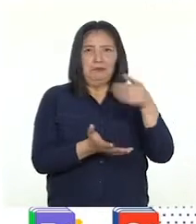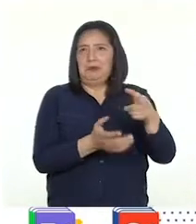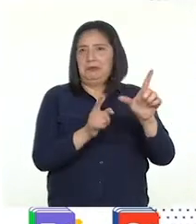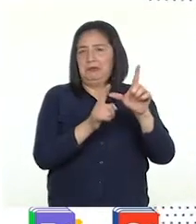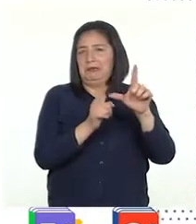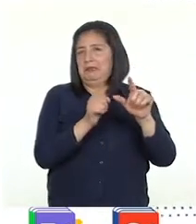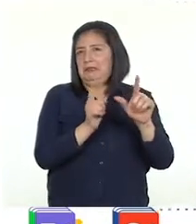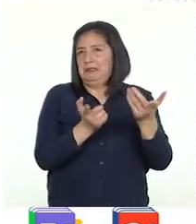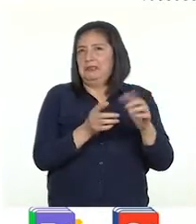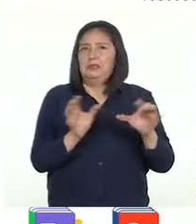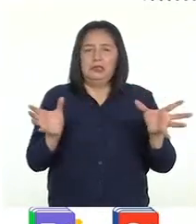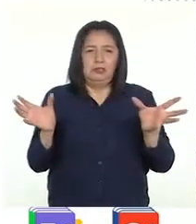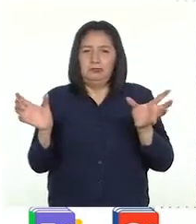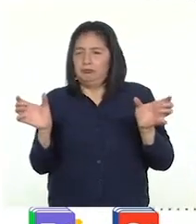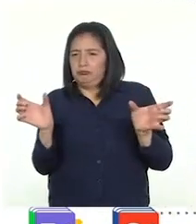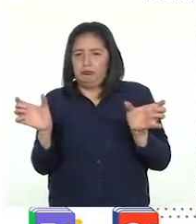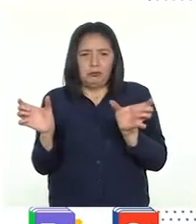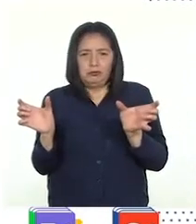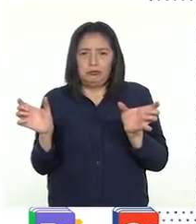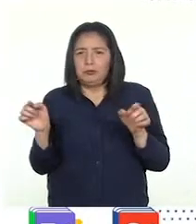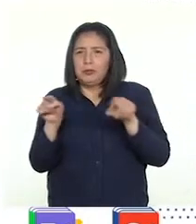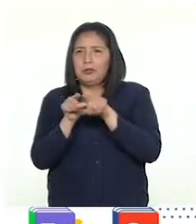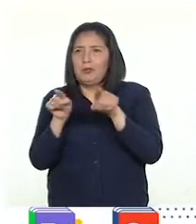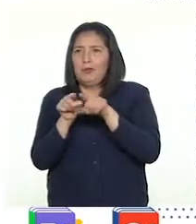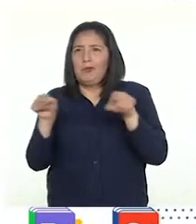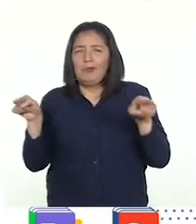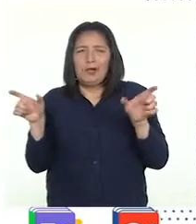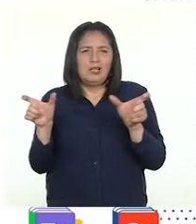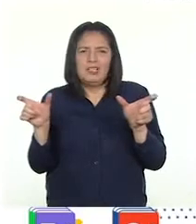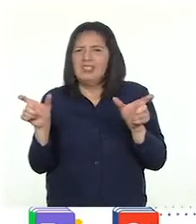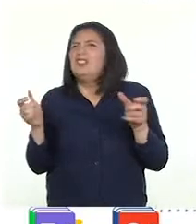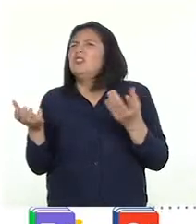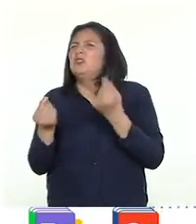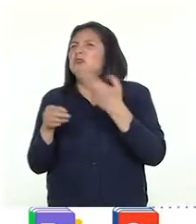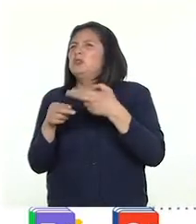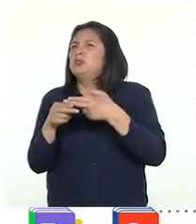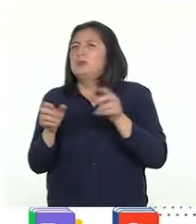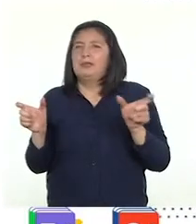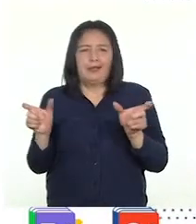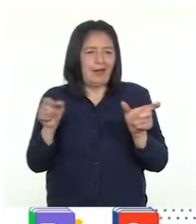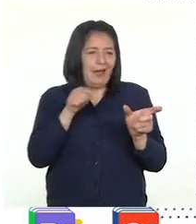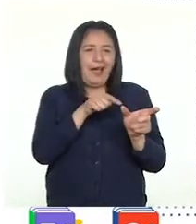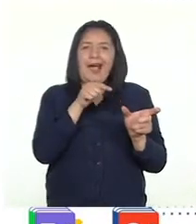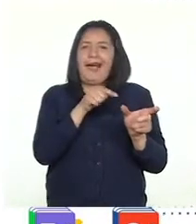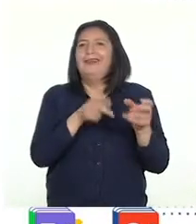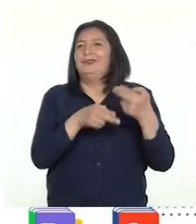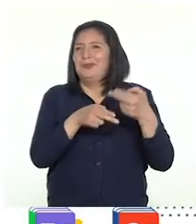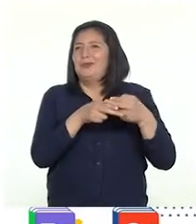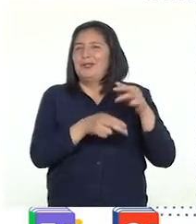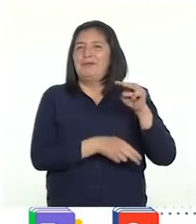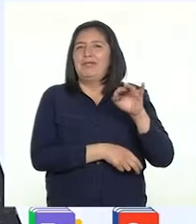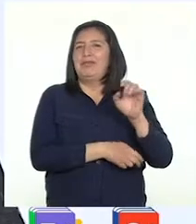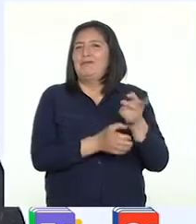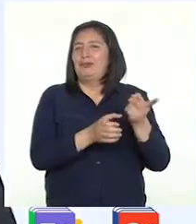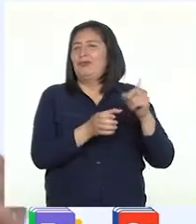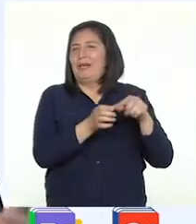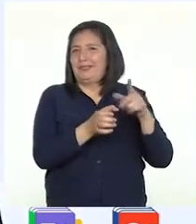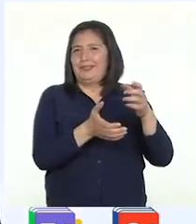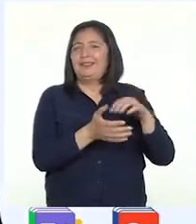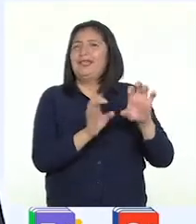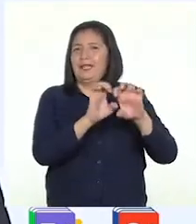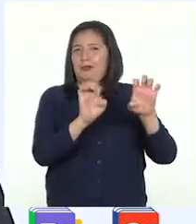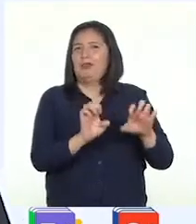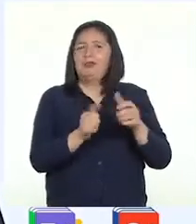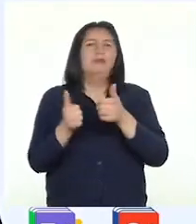esas partes unidas por el signo de igual, ¿cómo se les llama? Son los miembros de la ecuación.